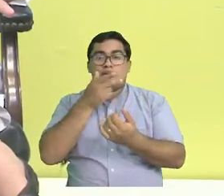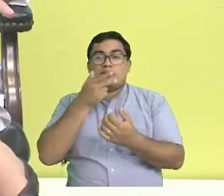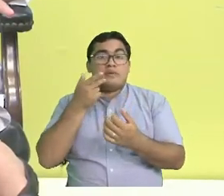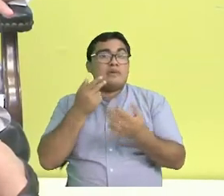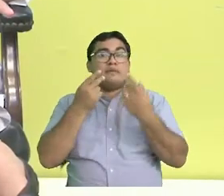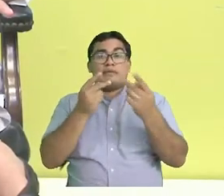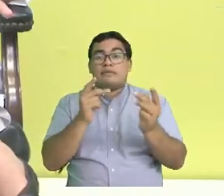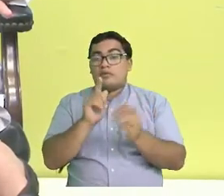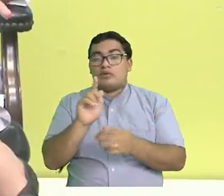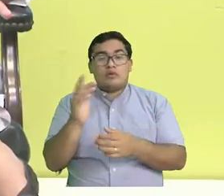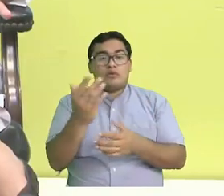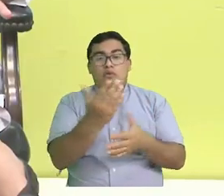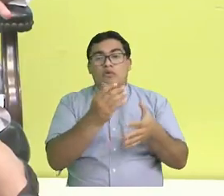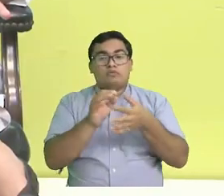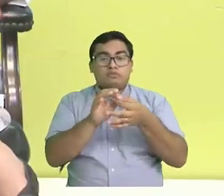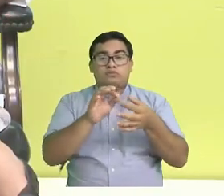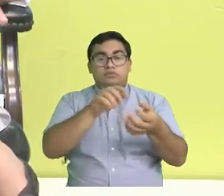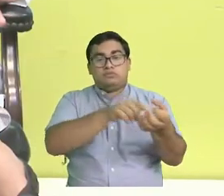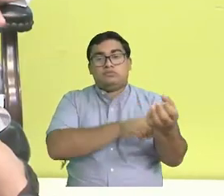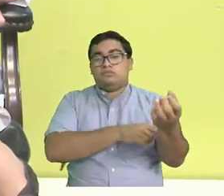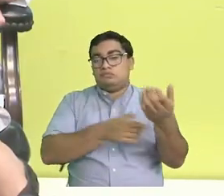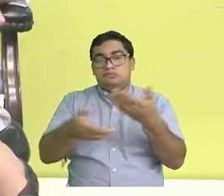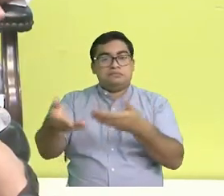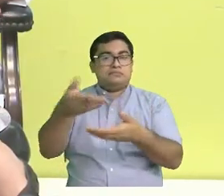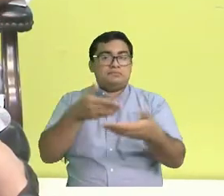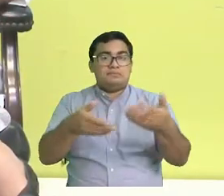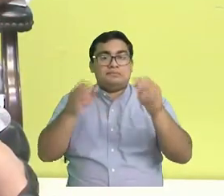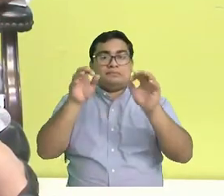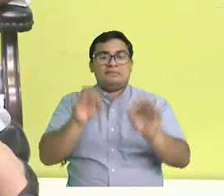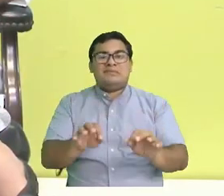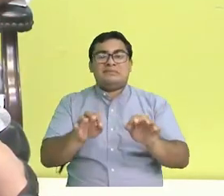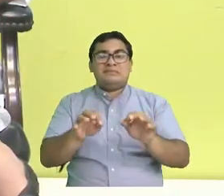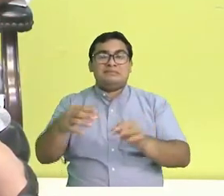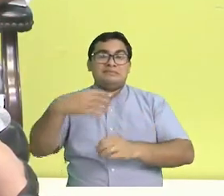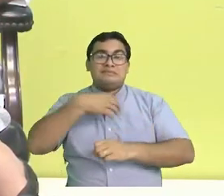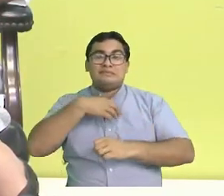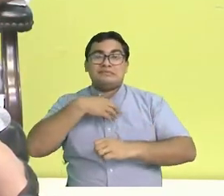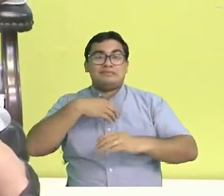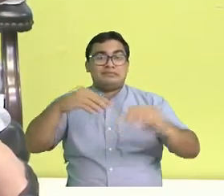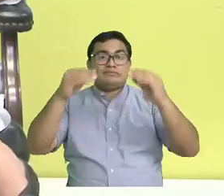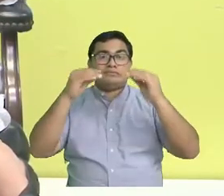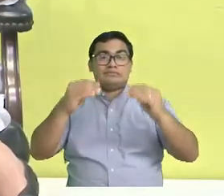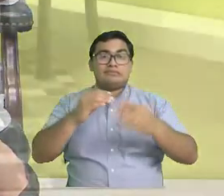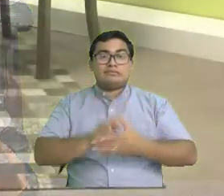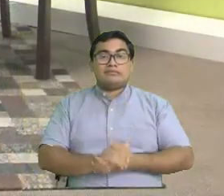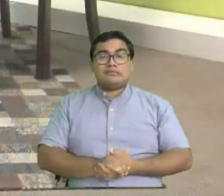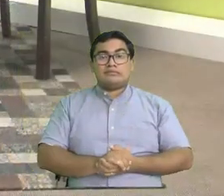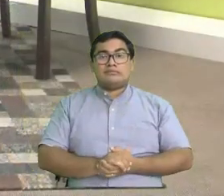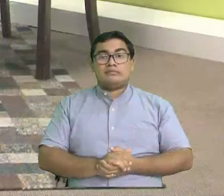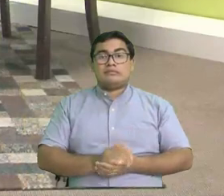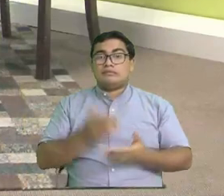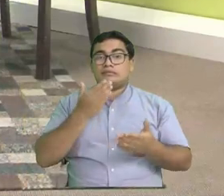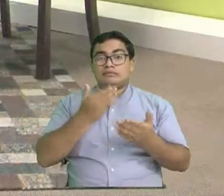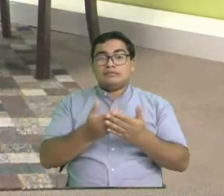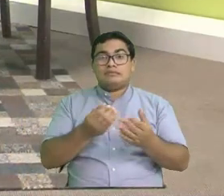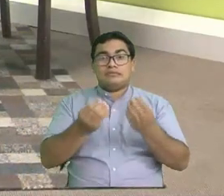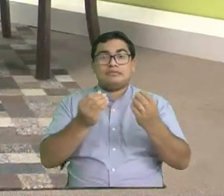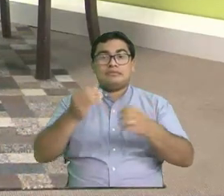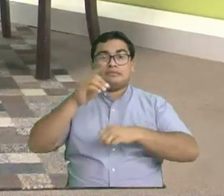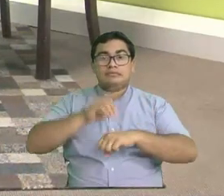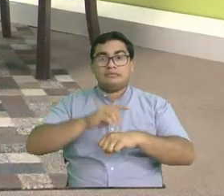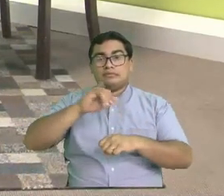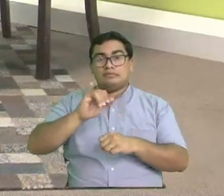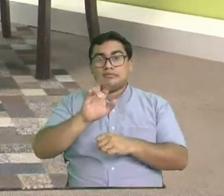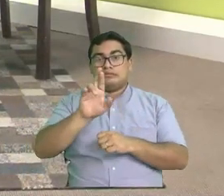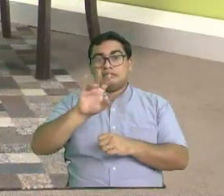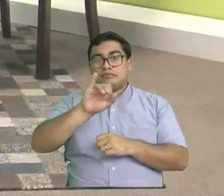pero todos son hermanos y tienen que tratarse como tal, pues. Entonces ya eso es parte de la educación en casa. Ok. Le agradecemos, doctora